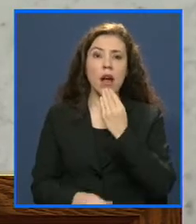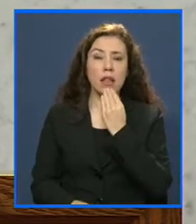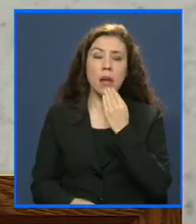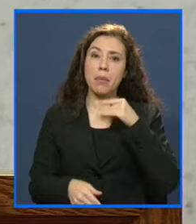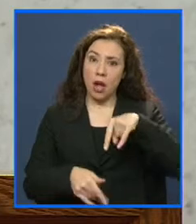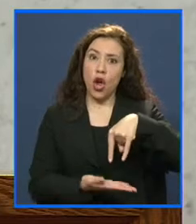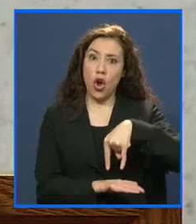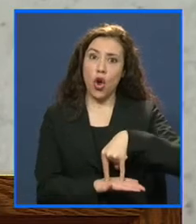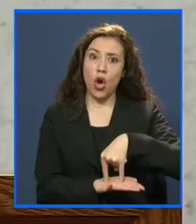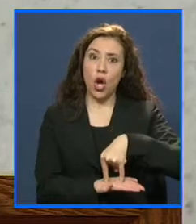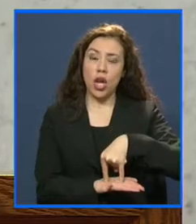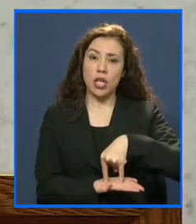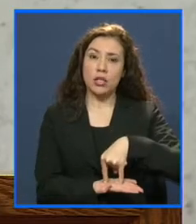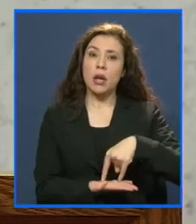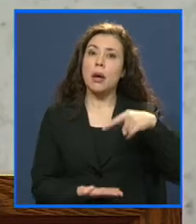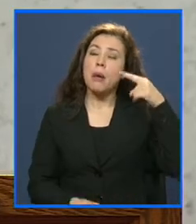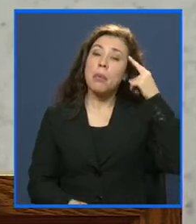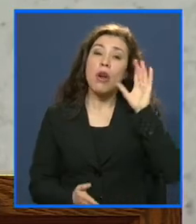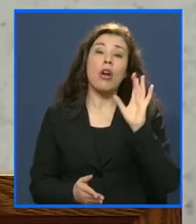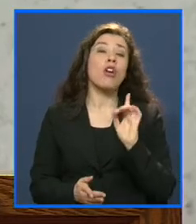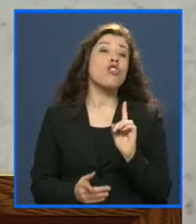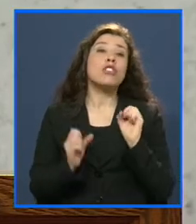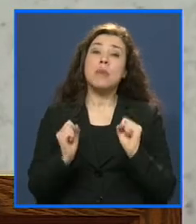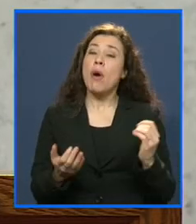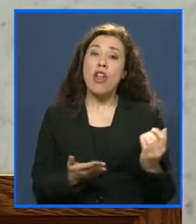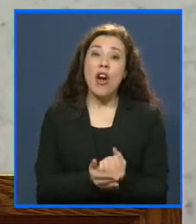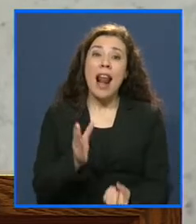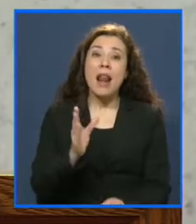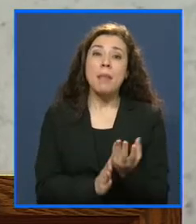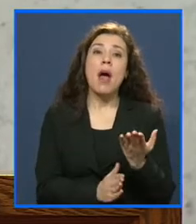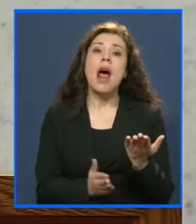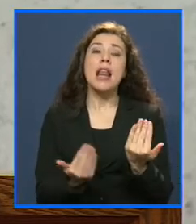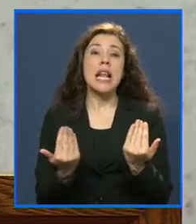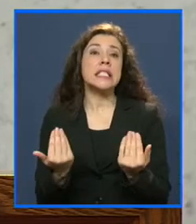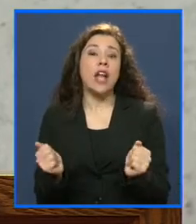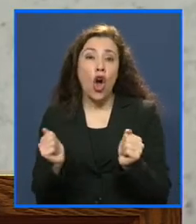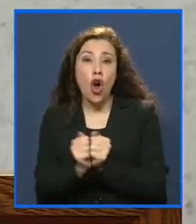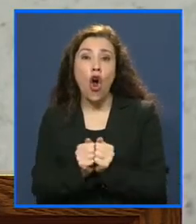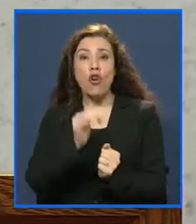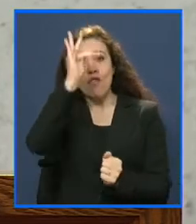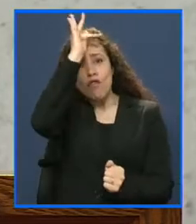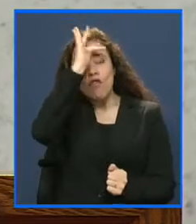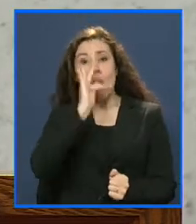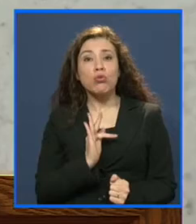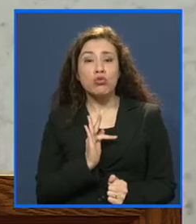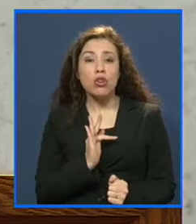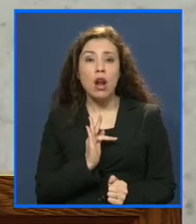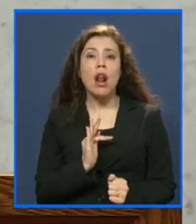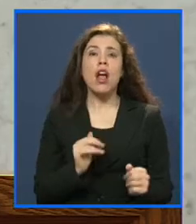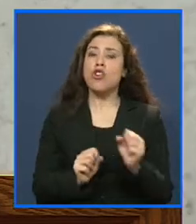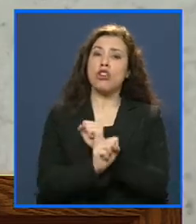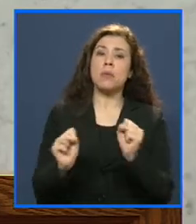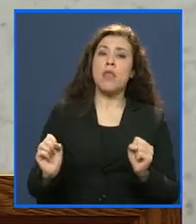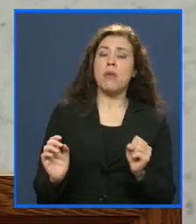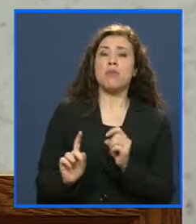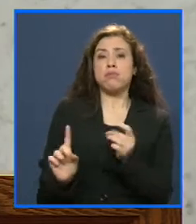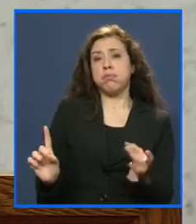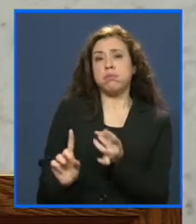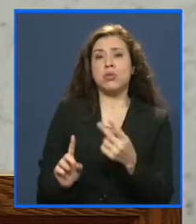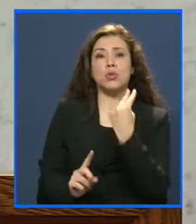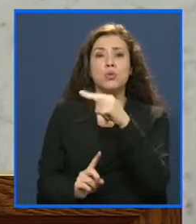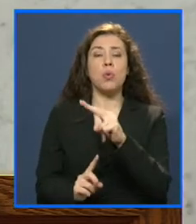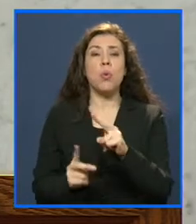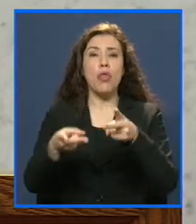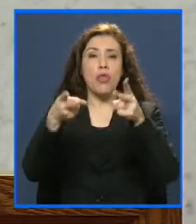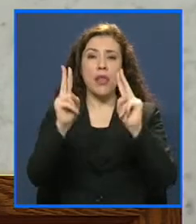el congreso nacional pero no hay modernización posible sin las funcionarias y funcionarios ni menos pasando llevar sus derechos